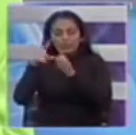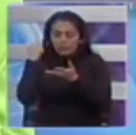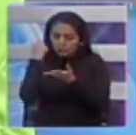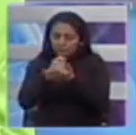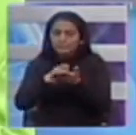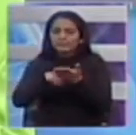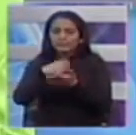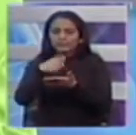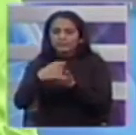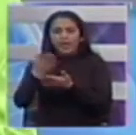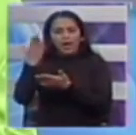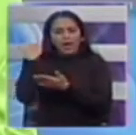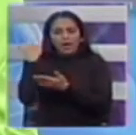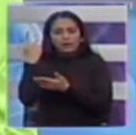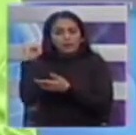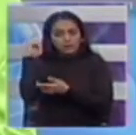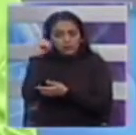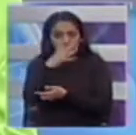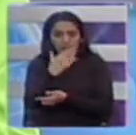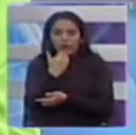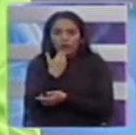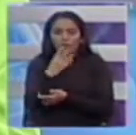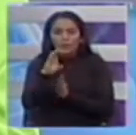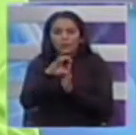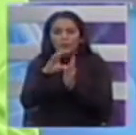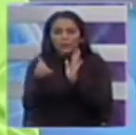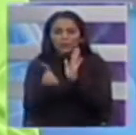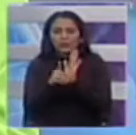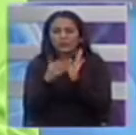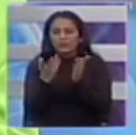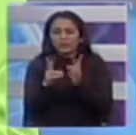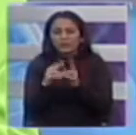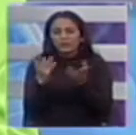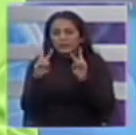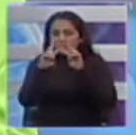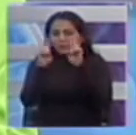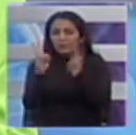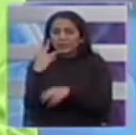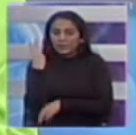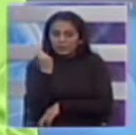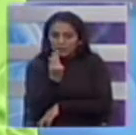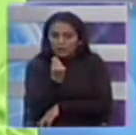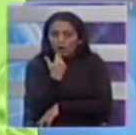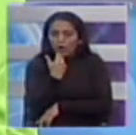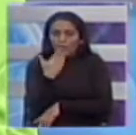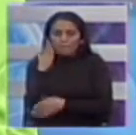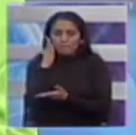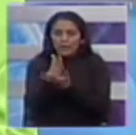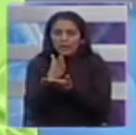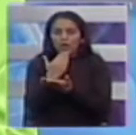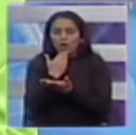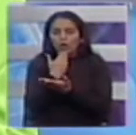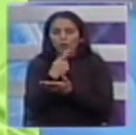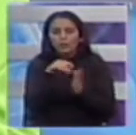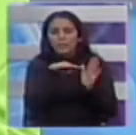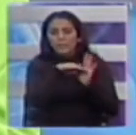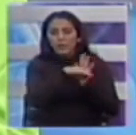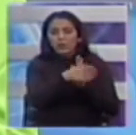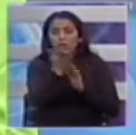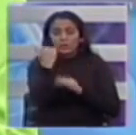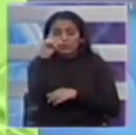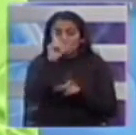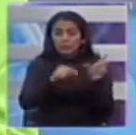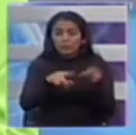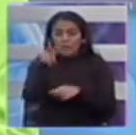otro periodo, por ejemplo, un Código Monetario y Financiero, que por fin pone alto al abuso de la banca por sobre los cuentahorristas, que fue lo que